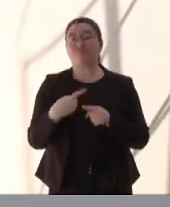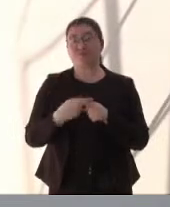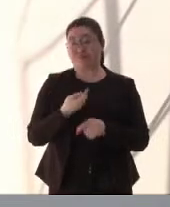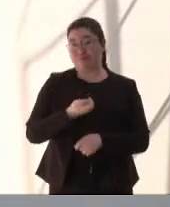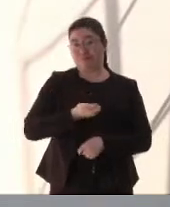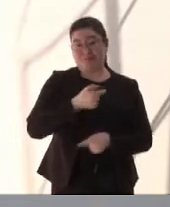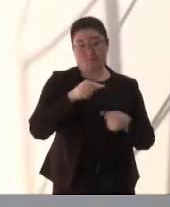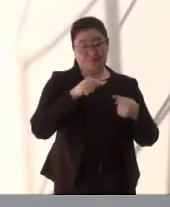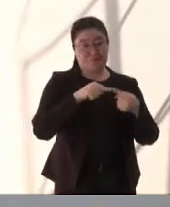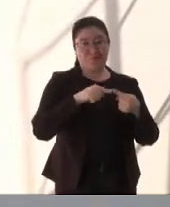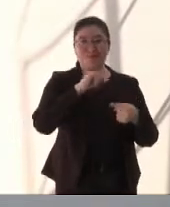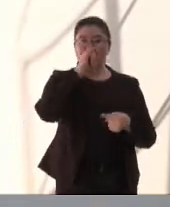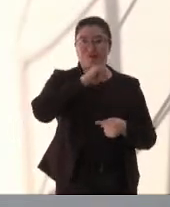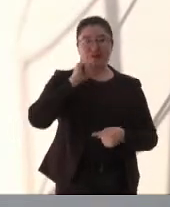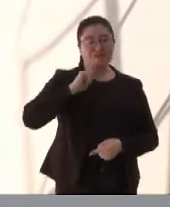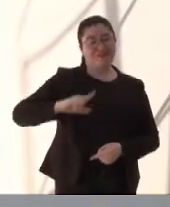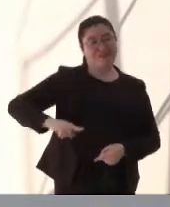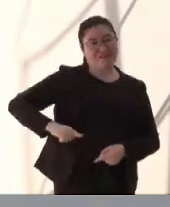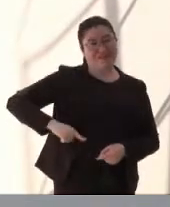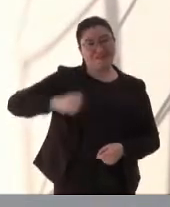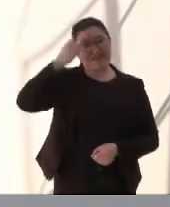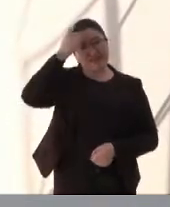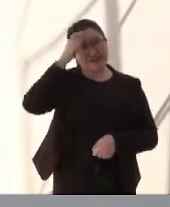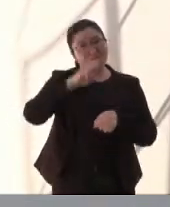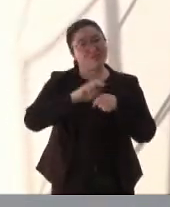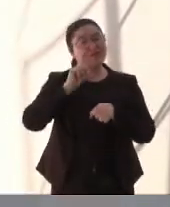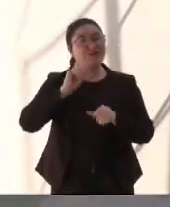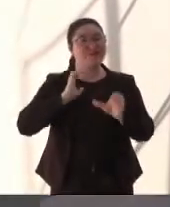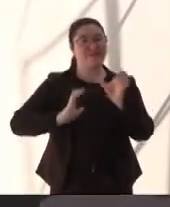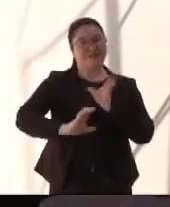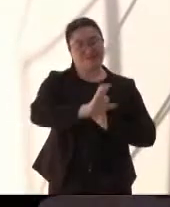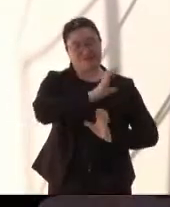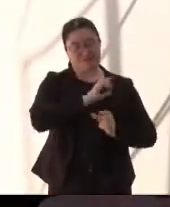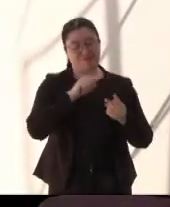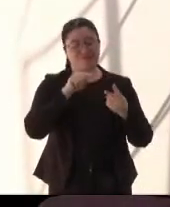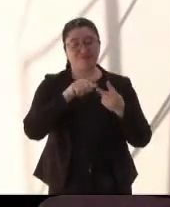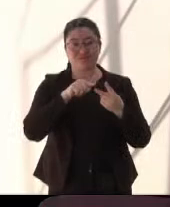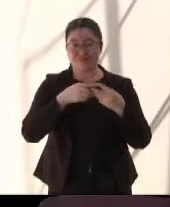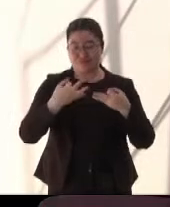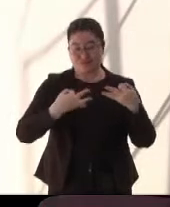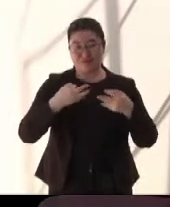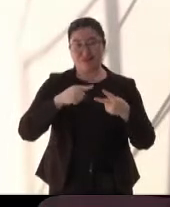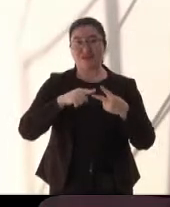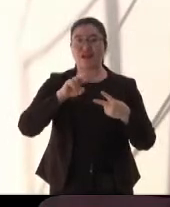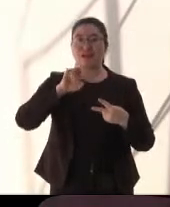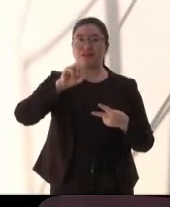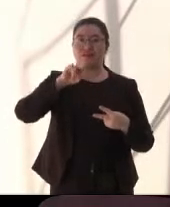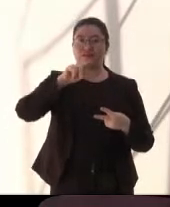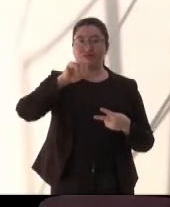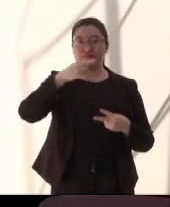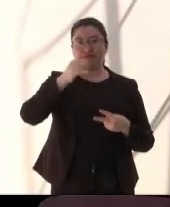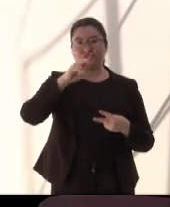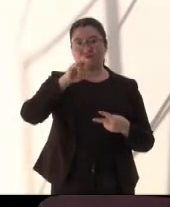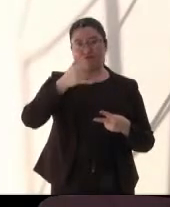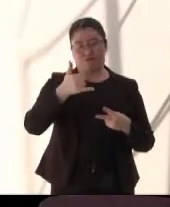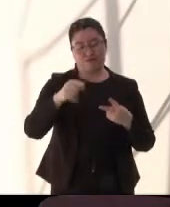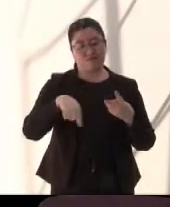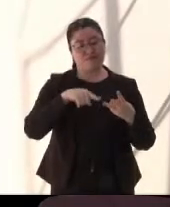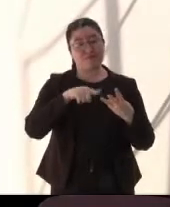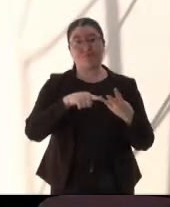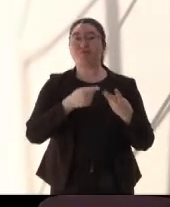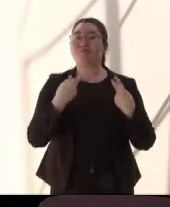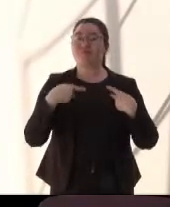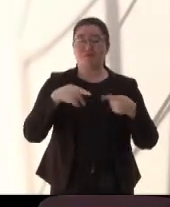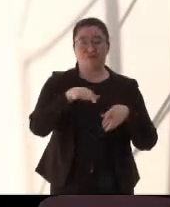Claudia Sheinbaum, insisto y reitero, de la fiscal Ernestina Godoy y de las servidoras, servidores